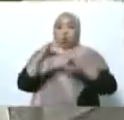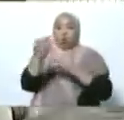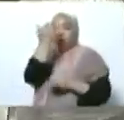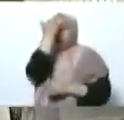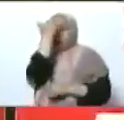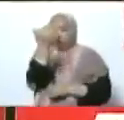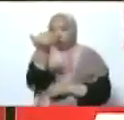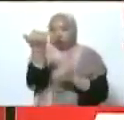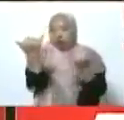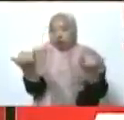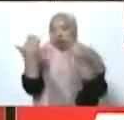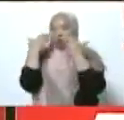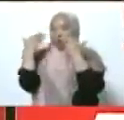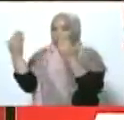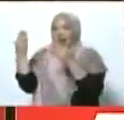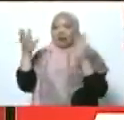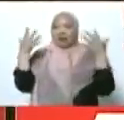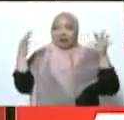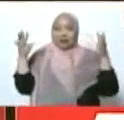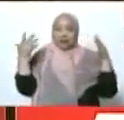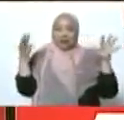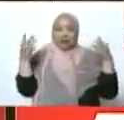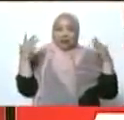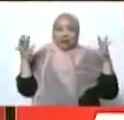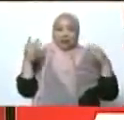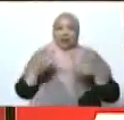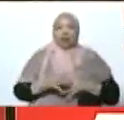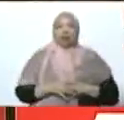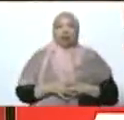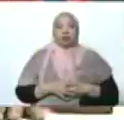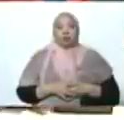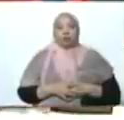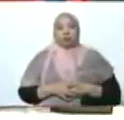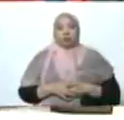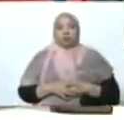de la UICON en este momento.